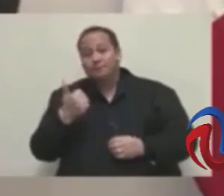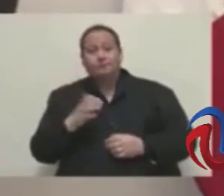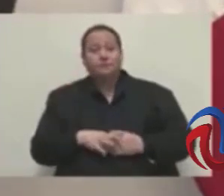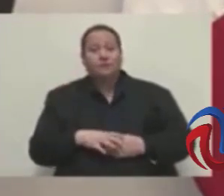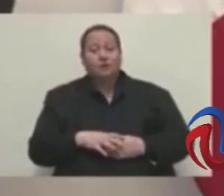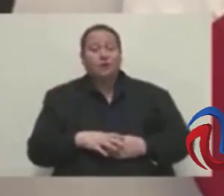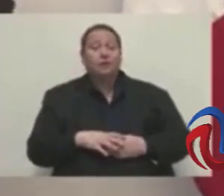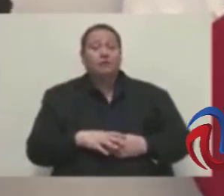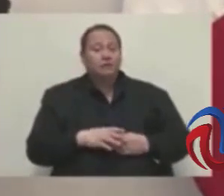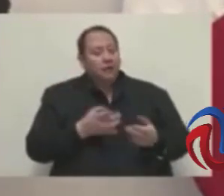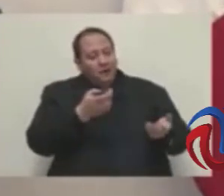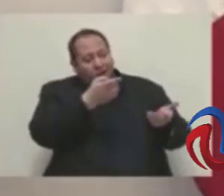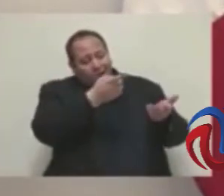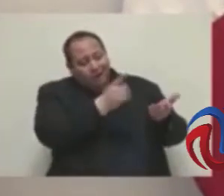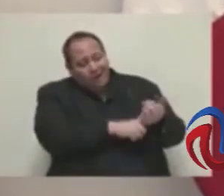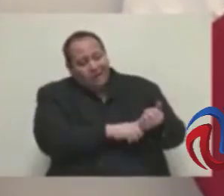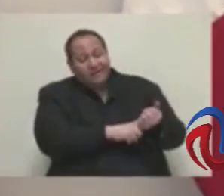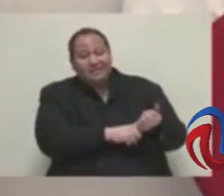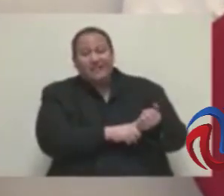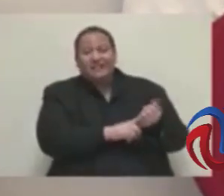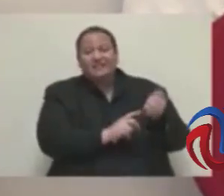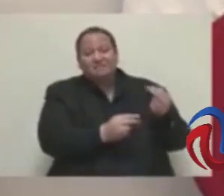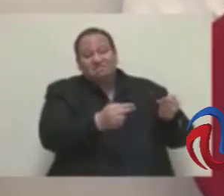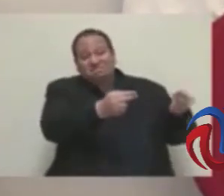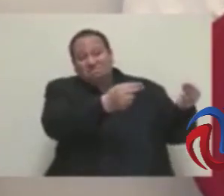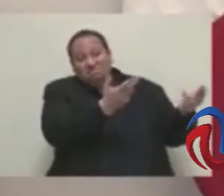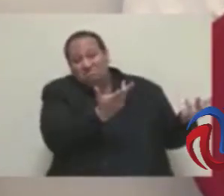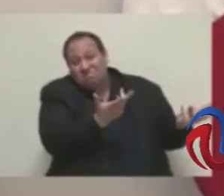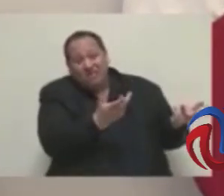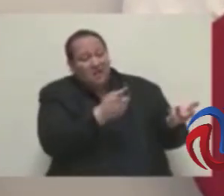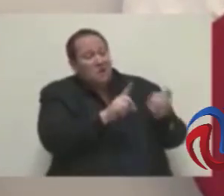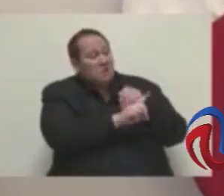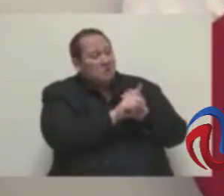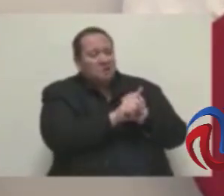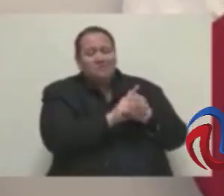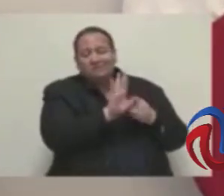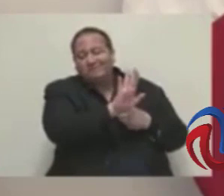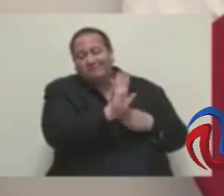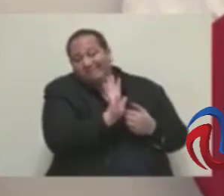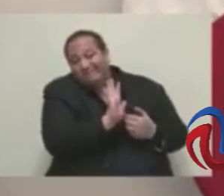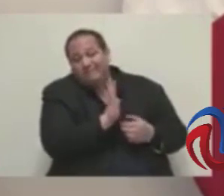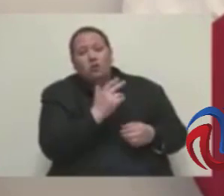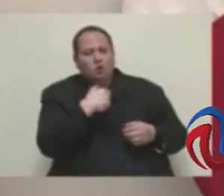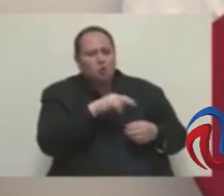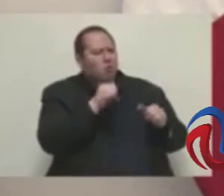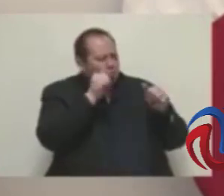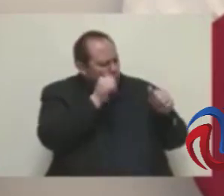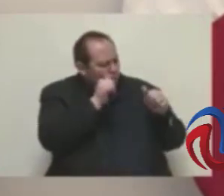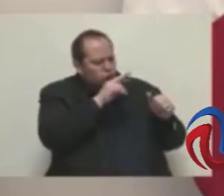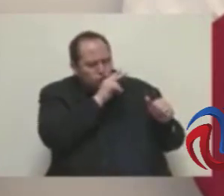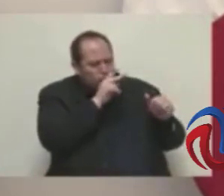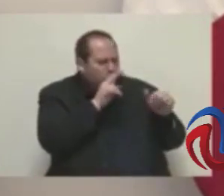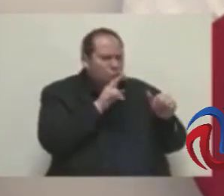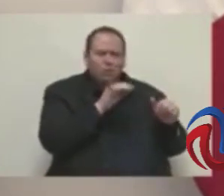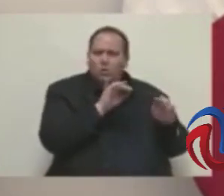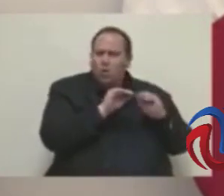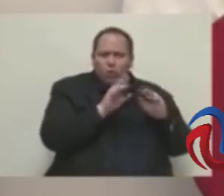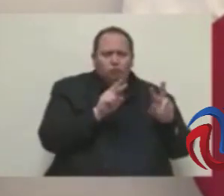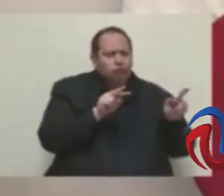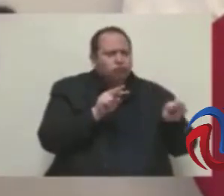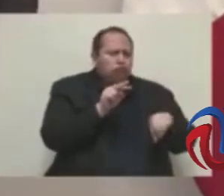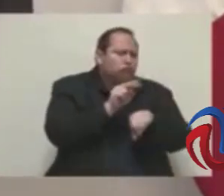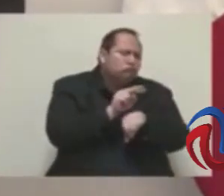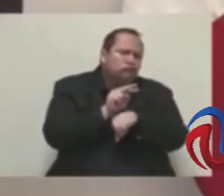nuestras corporaciones desgraciadamente son seres humanos sí estamos Este ocupados permanentemente en cosa mantener cosa mal la